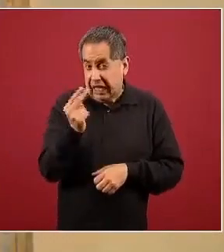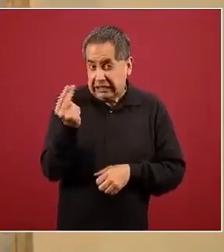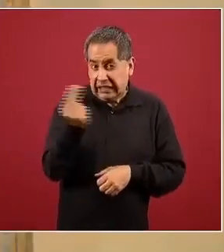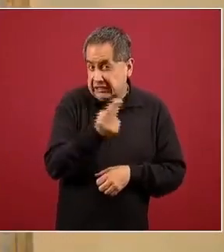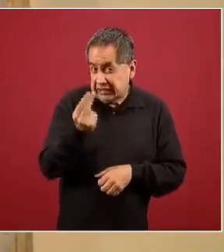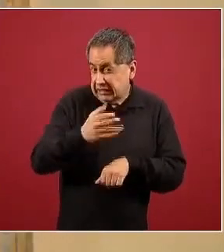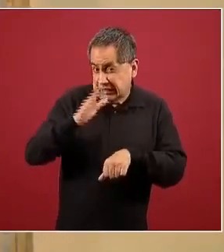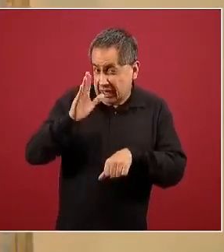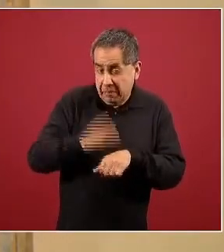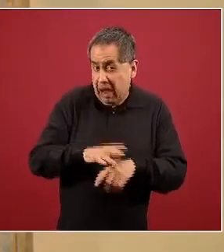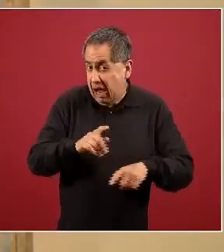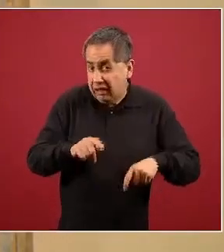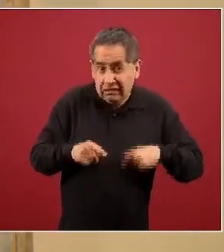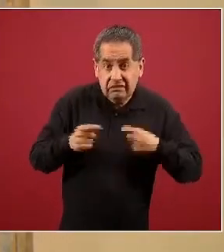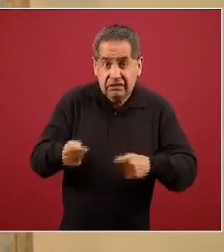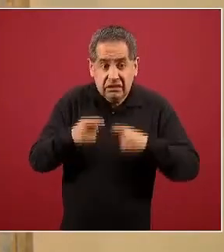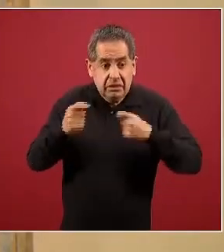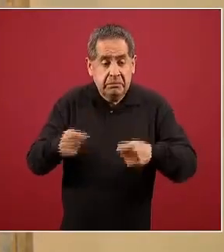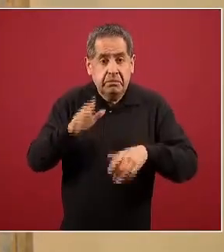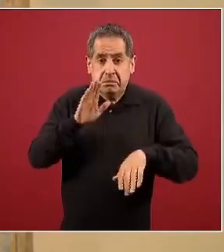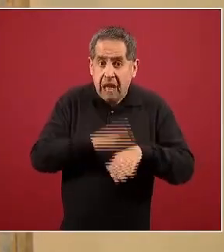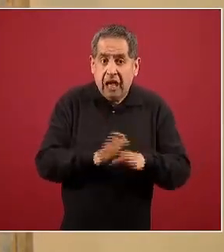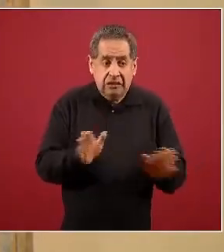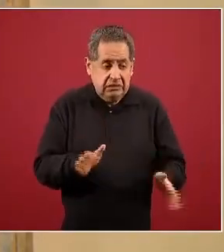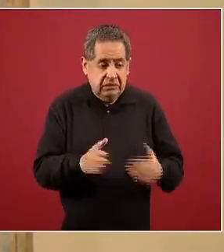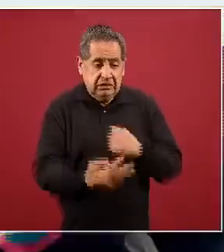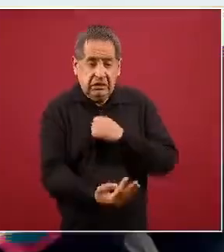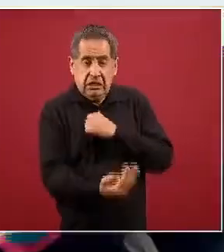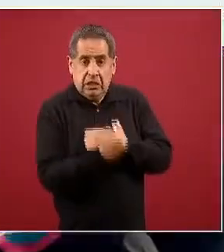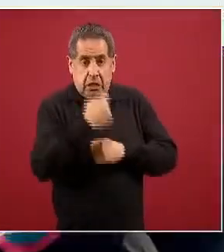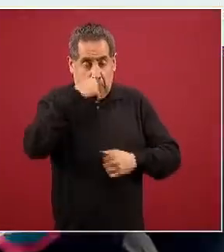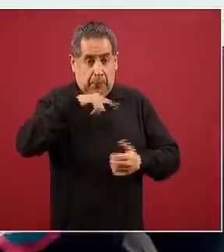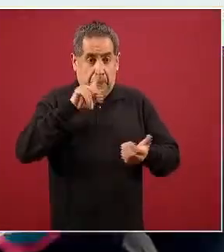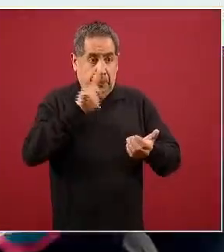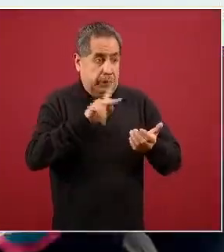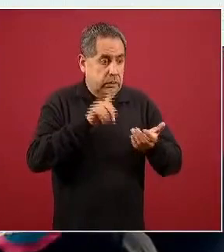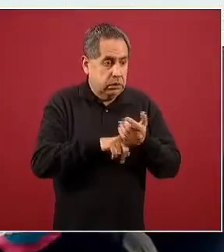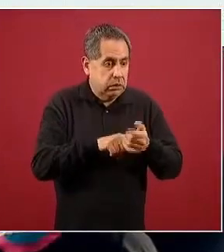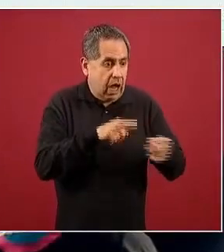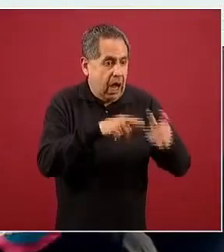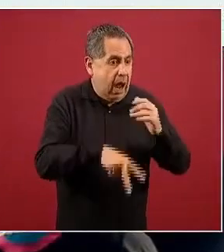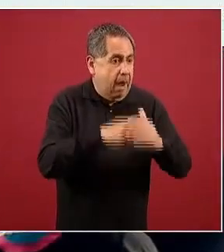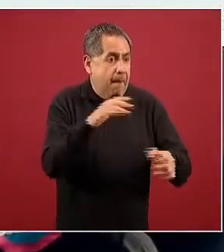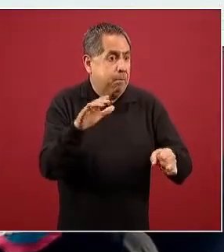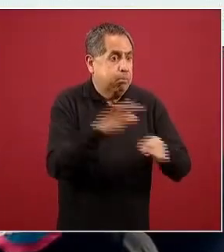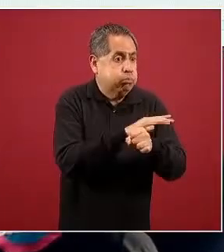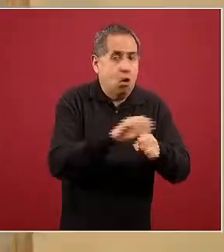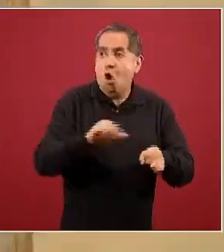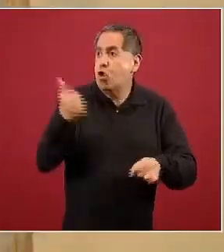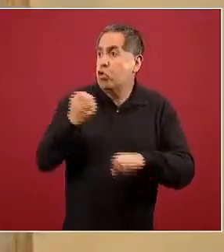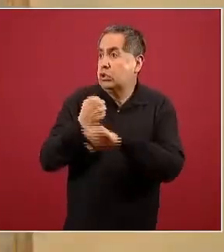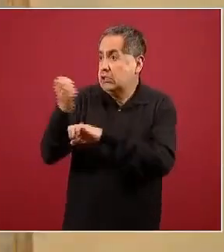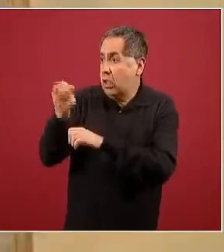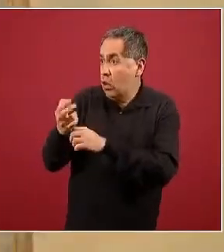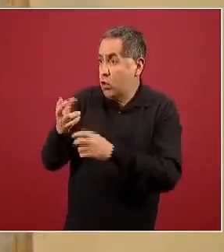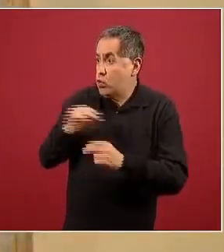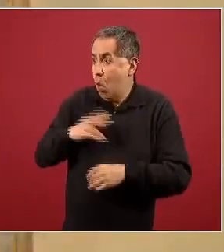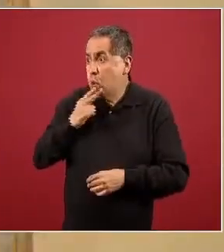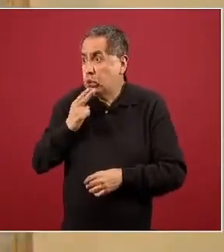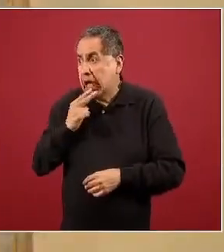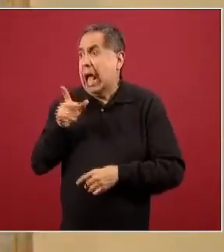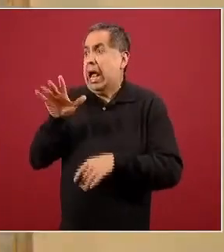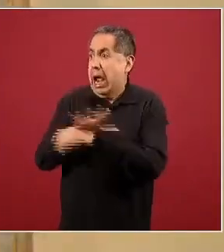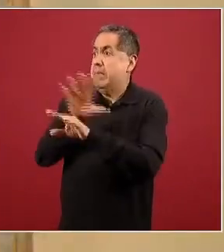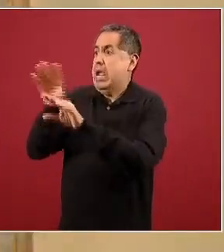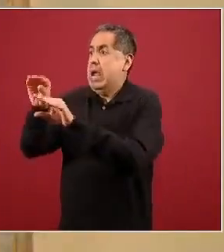requiriera de algún otro ventilador que está disponible en un estado que no lo está ocupando, se pueda llevar,